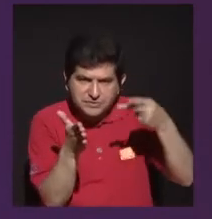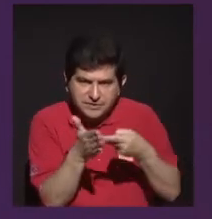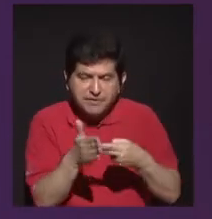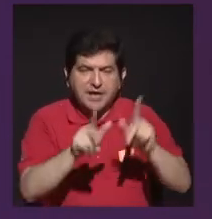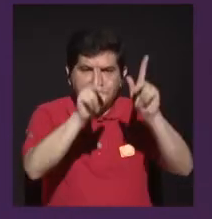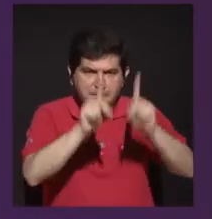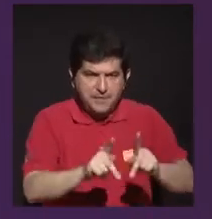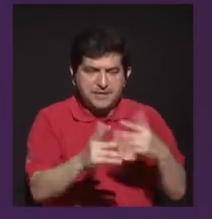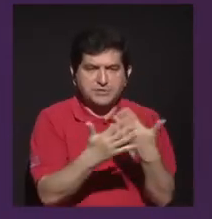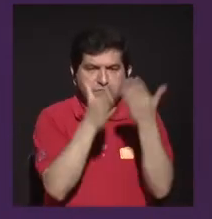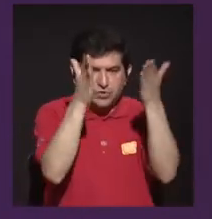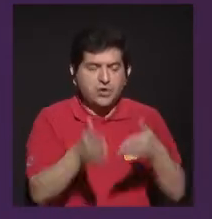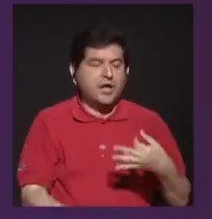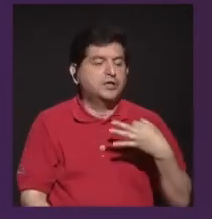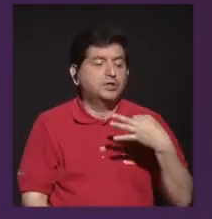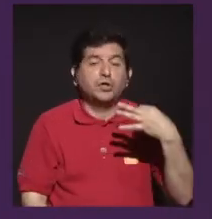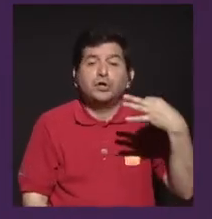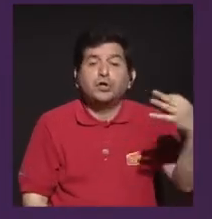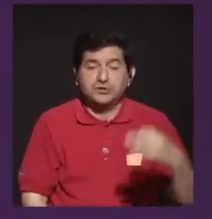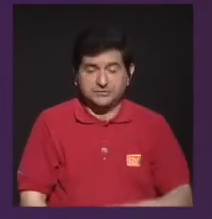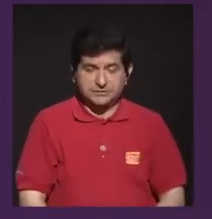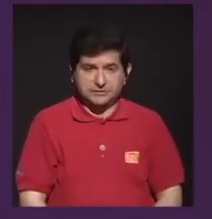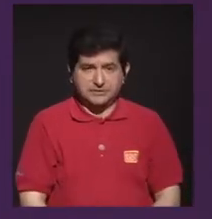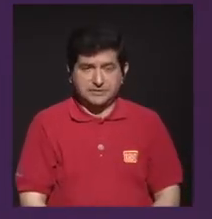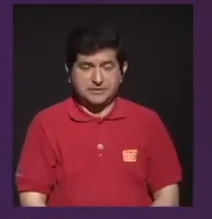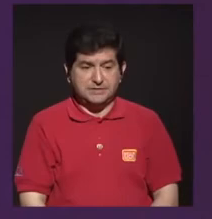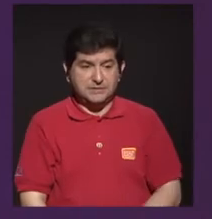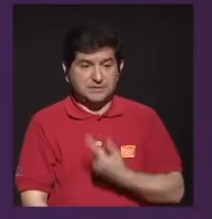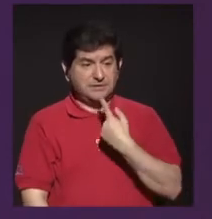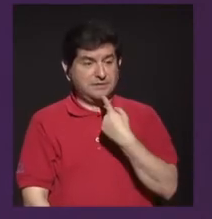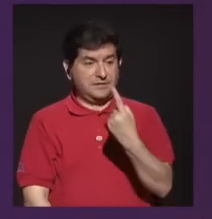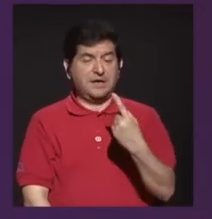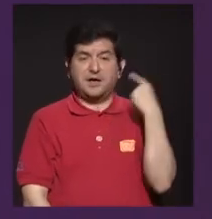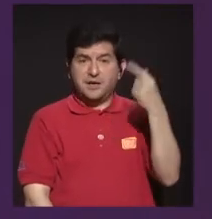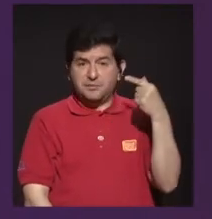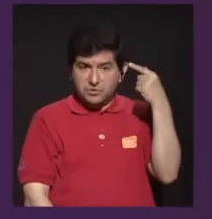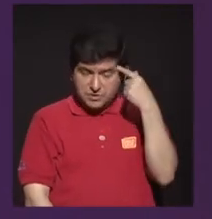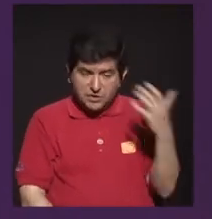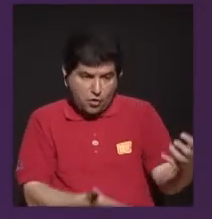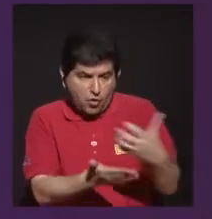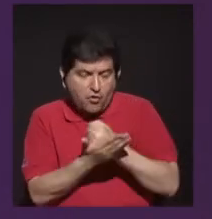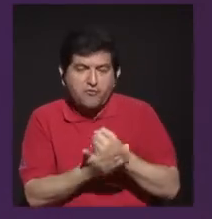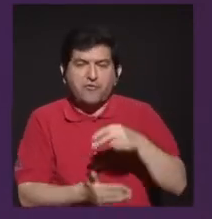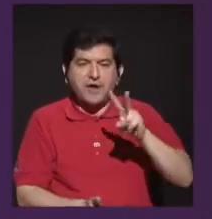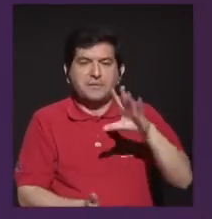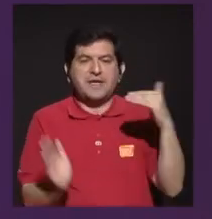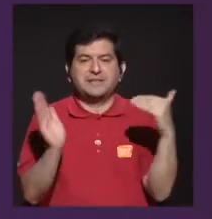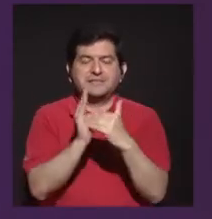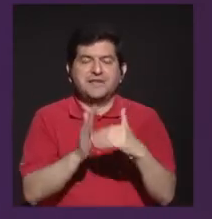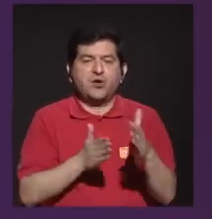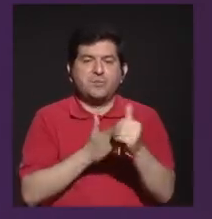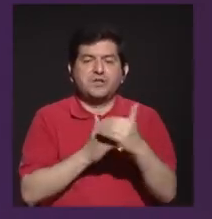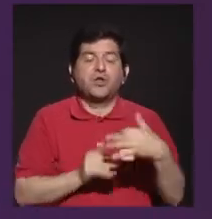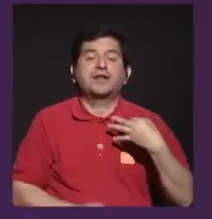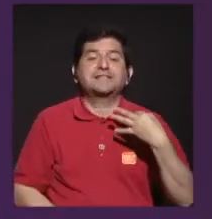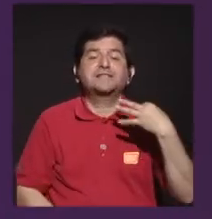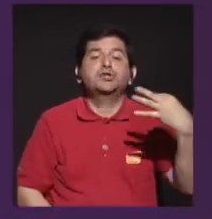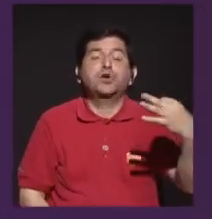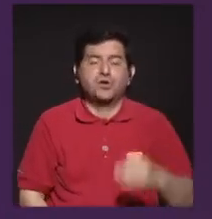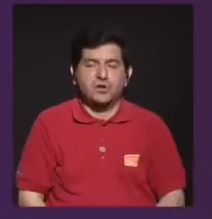una persona privada de libertad diariamente, tendríamos que decir que el Estado se estaría ahorrando hasta $25,000 diarios, es